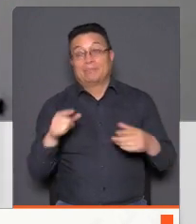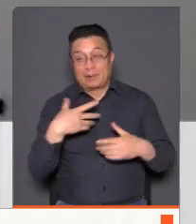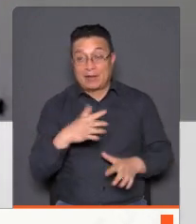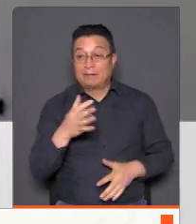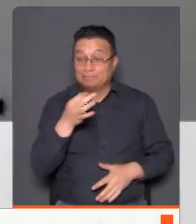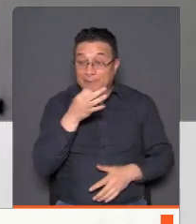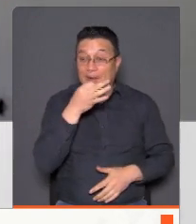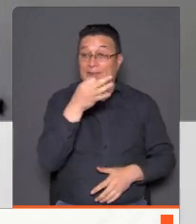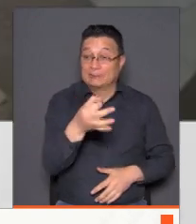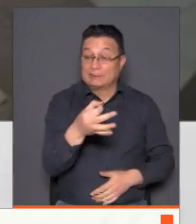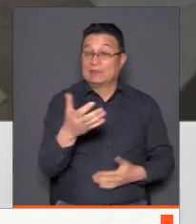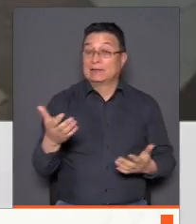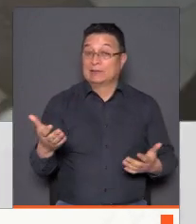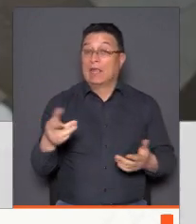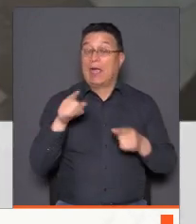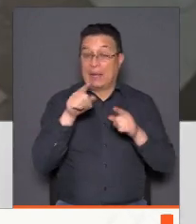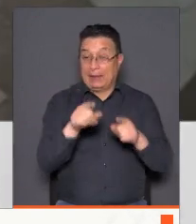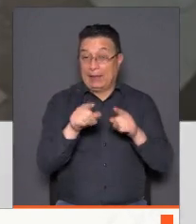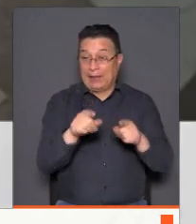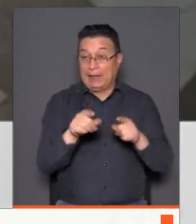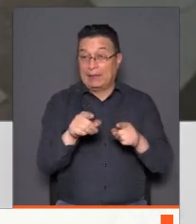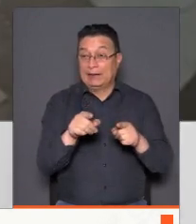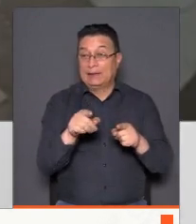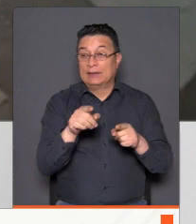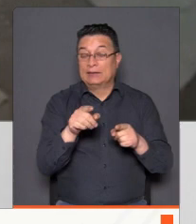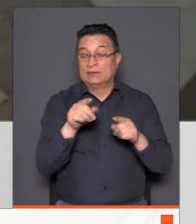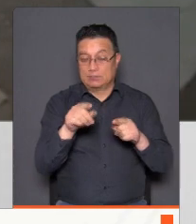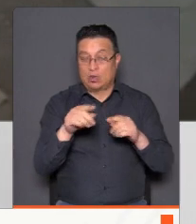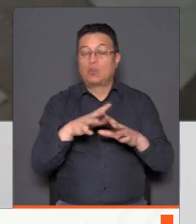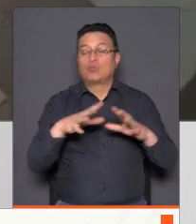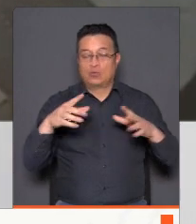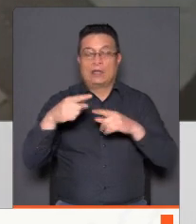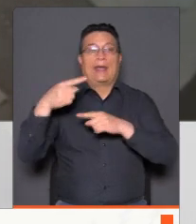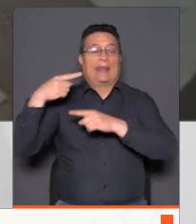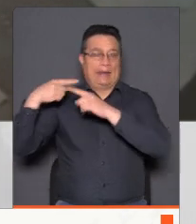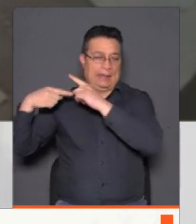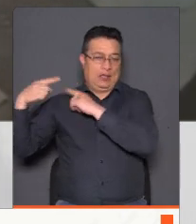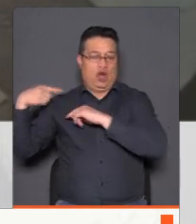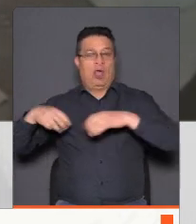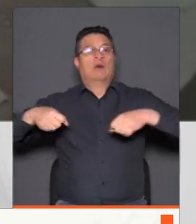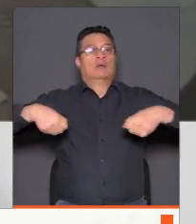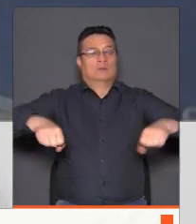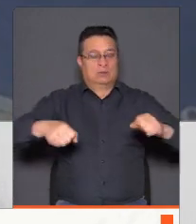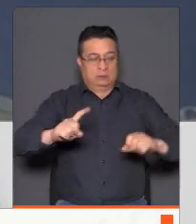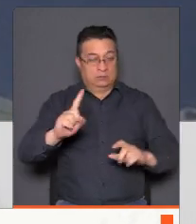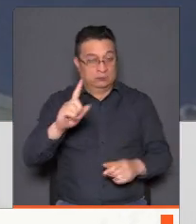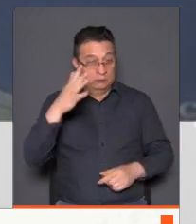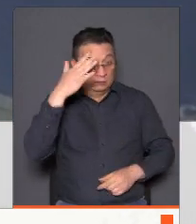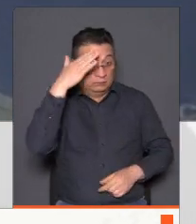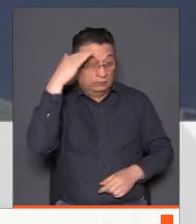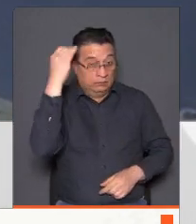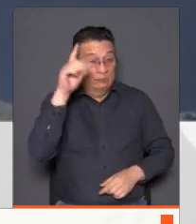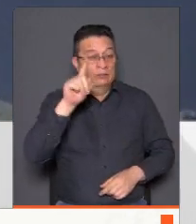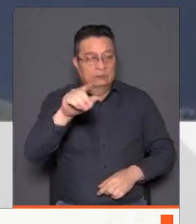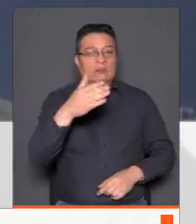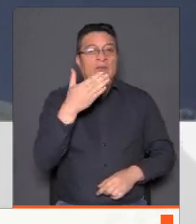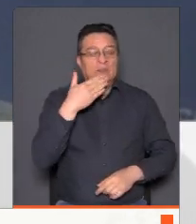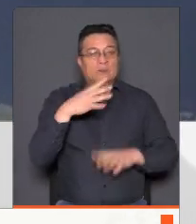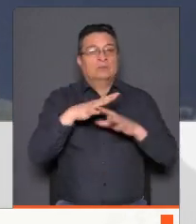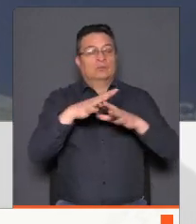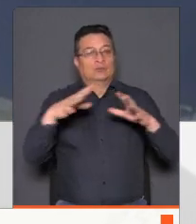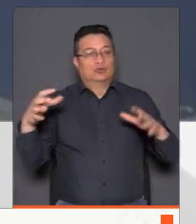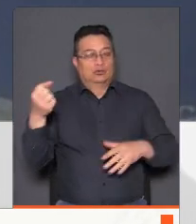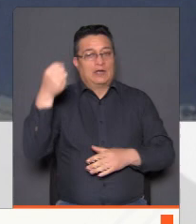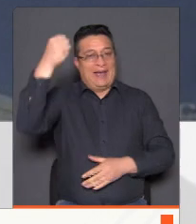señalaba, esto viene una historia detrás de las motocicletas. No se olvide que también hubo mucho sicariato